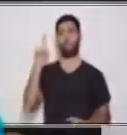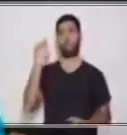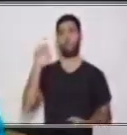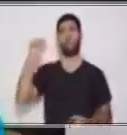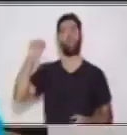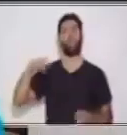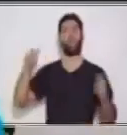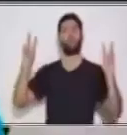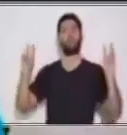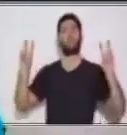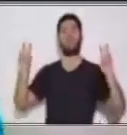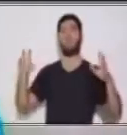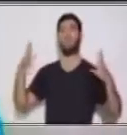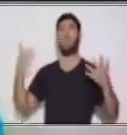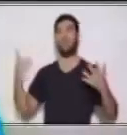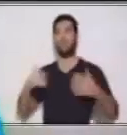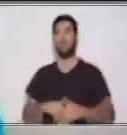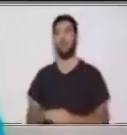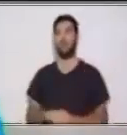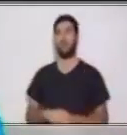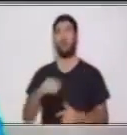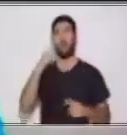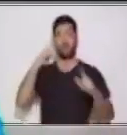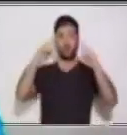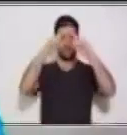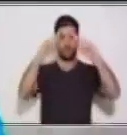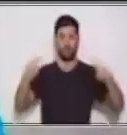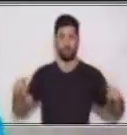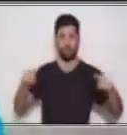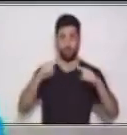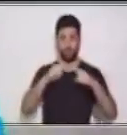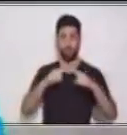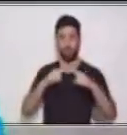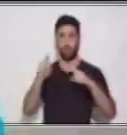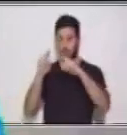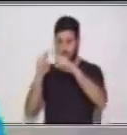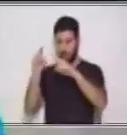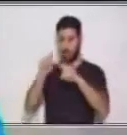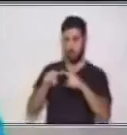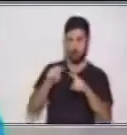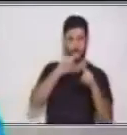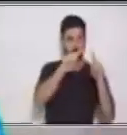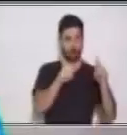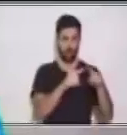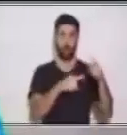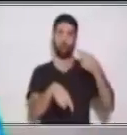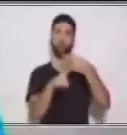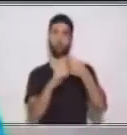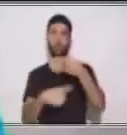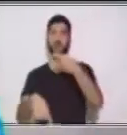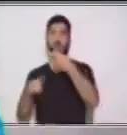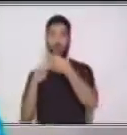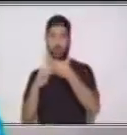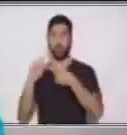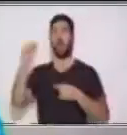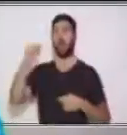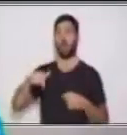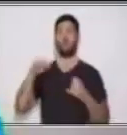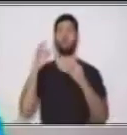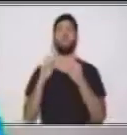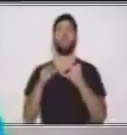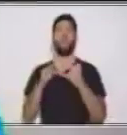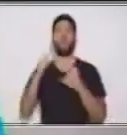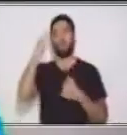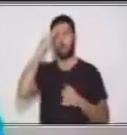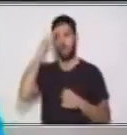suma de ángulos internos en un triángulo para el área de matemáticas. Hoy contamos con el apoyo en lengua de señas